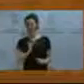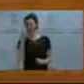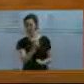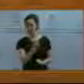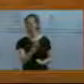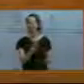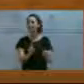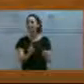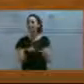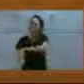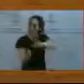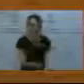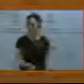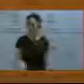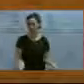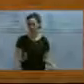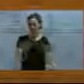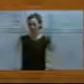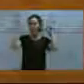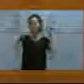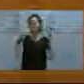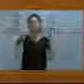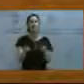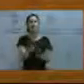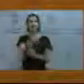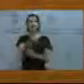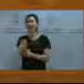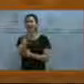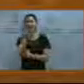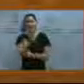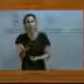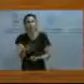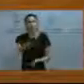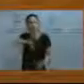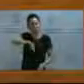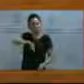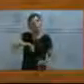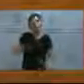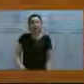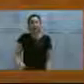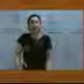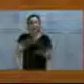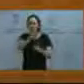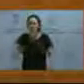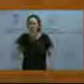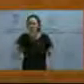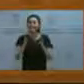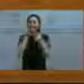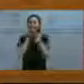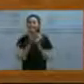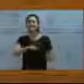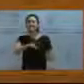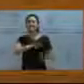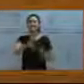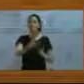va más allá de los primeros símbolos. Pero todos los españoles deben seguir siendo ciudadanos del Estado español y, después, que